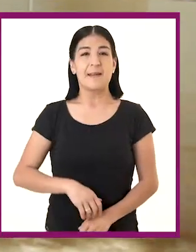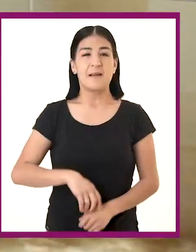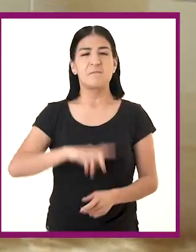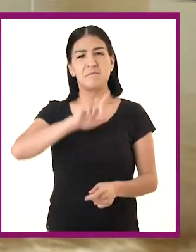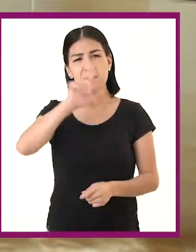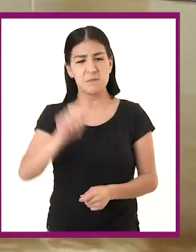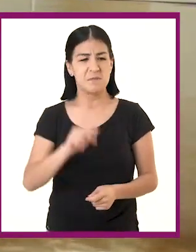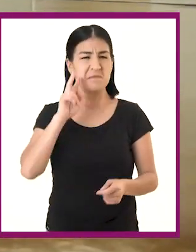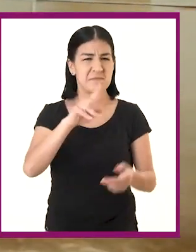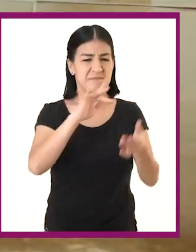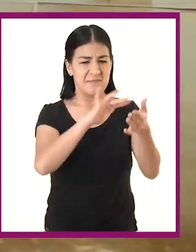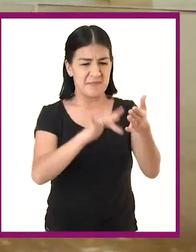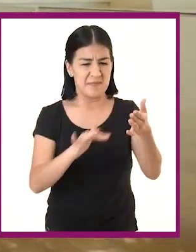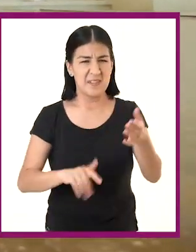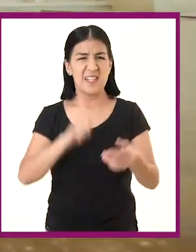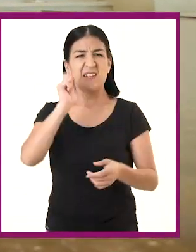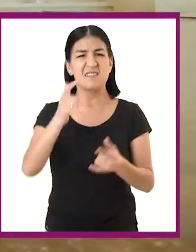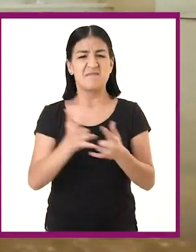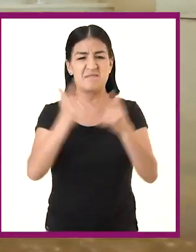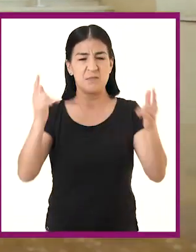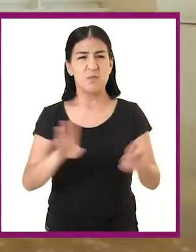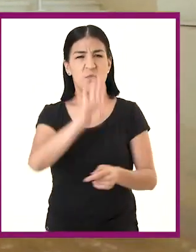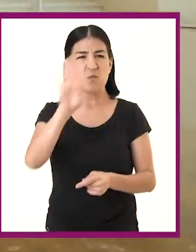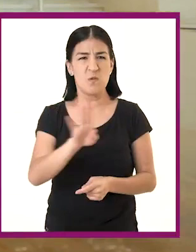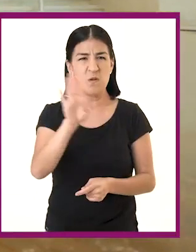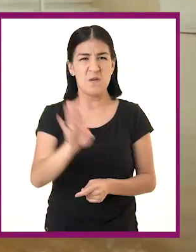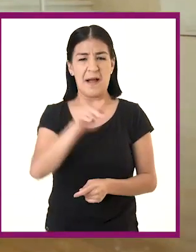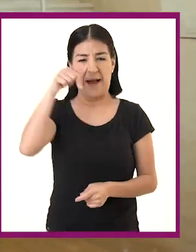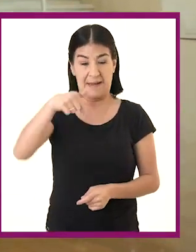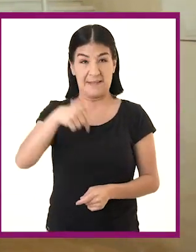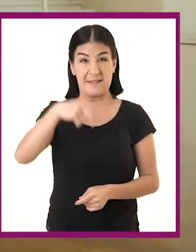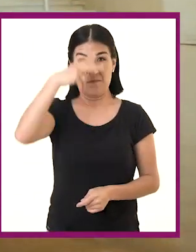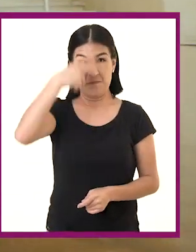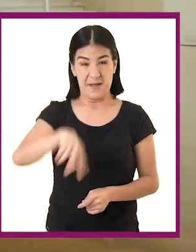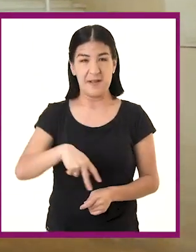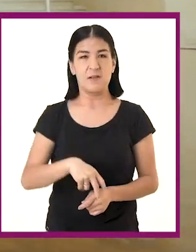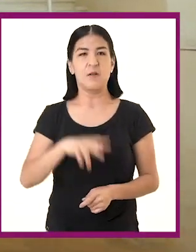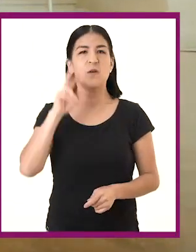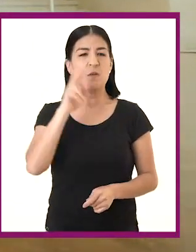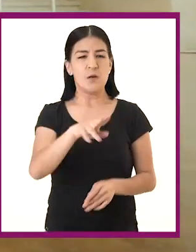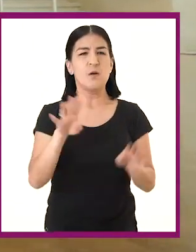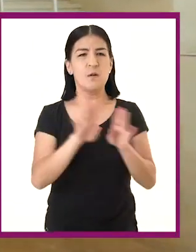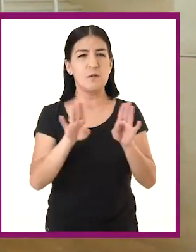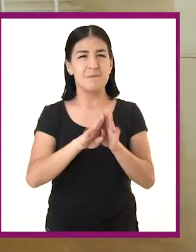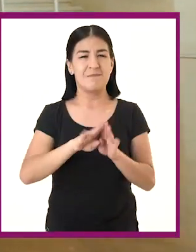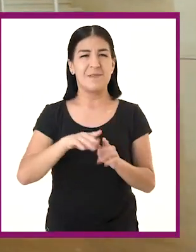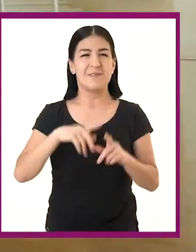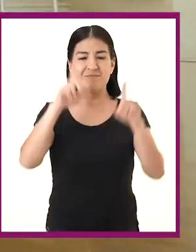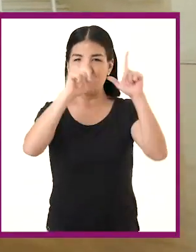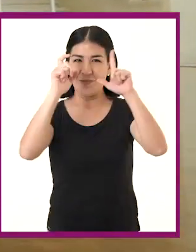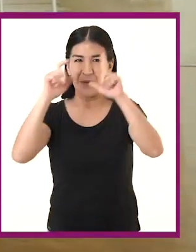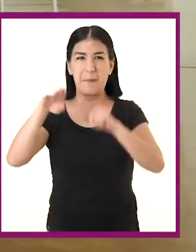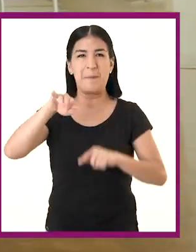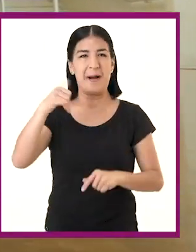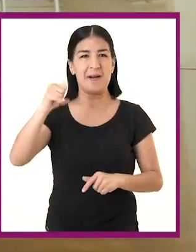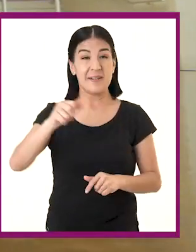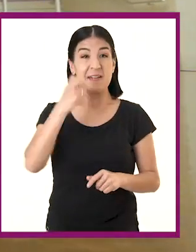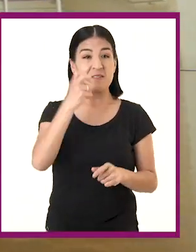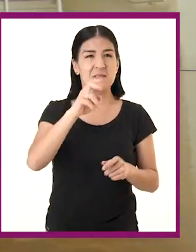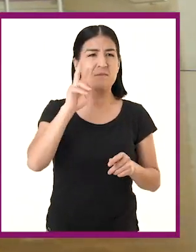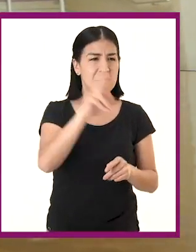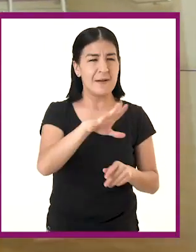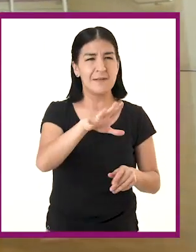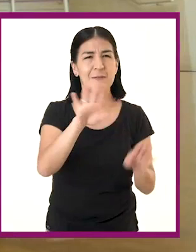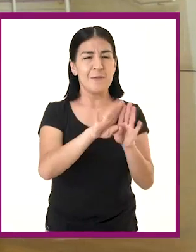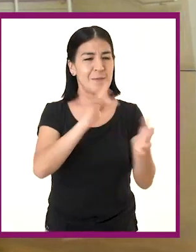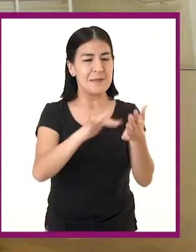Tras leer una investigación en torno a las brujas durante la Inquisición en México, la fotógrafa Maya Godet quedó atrapada por el tema y viajó hasta San